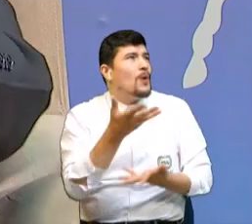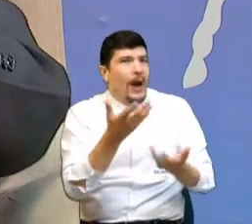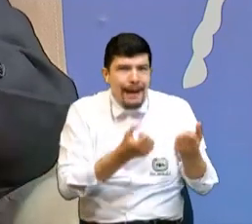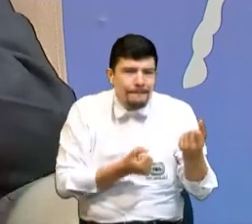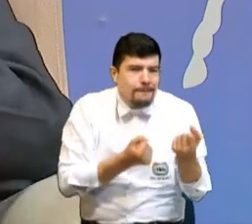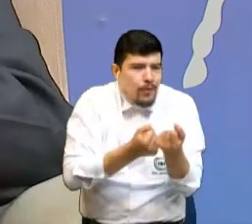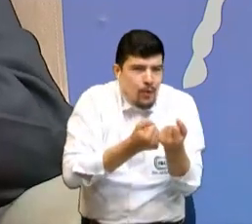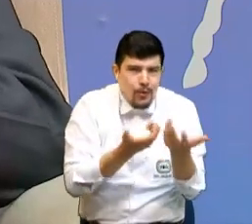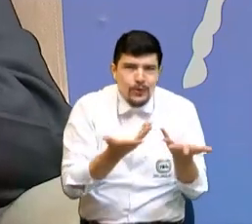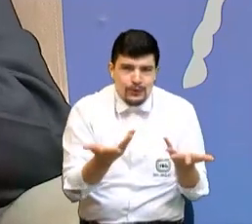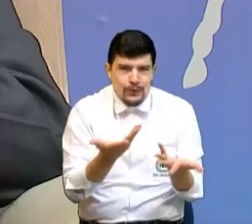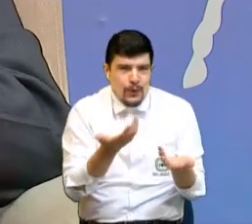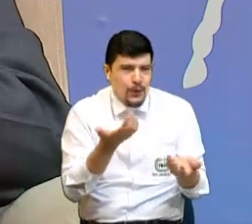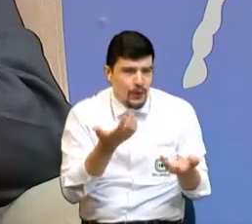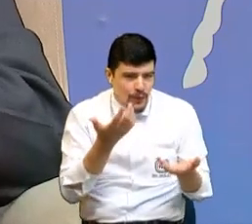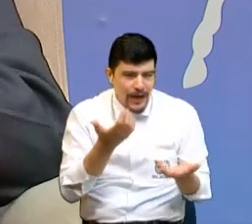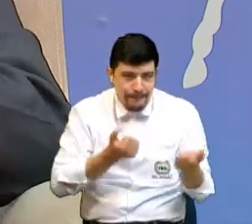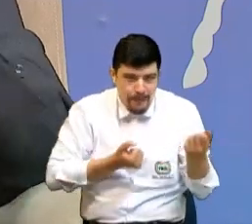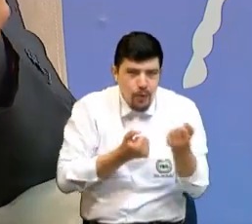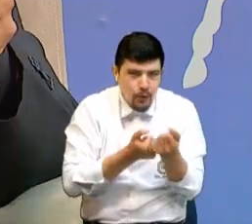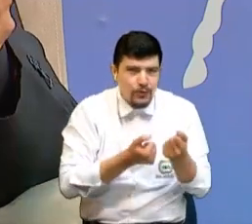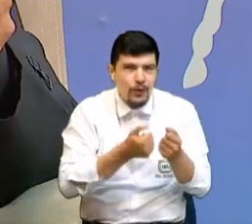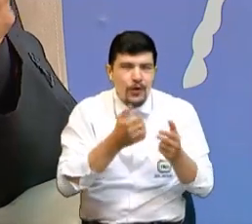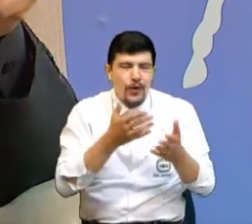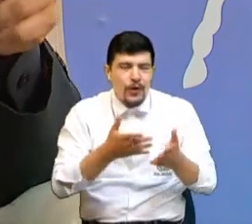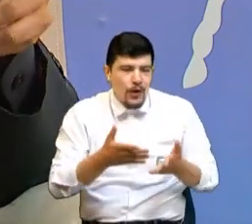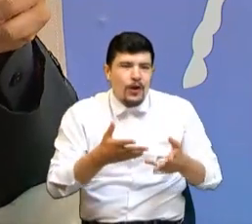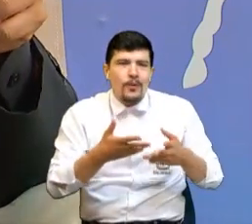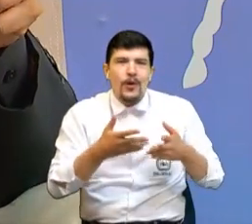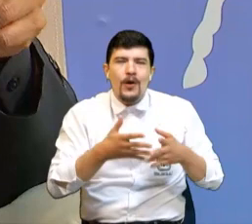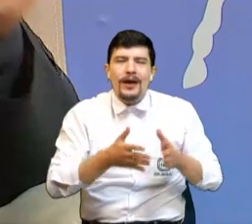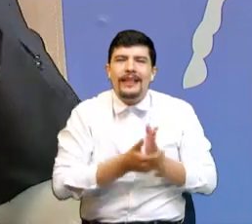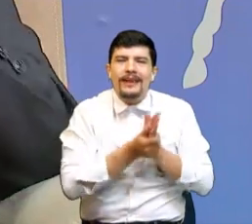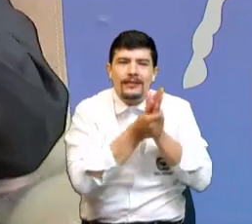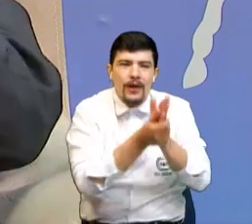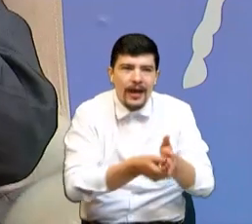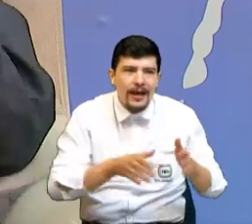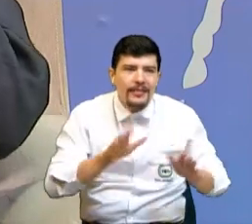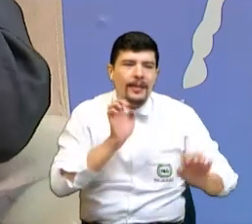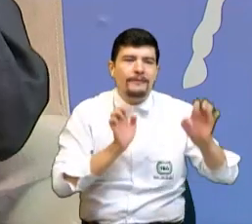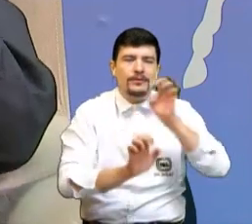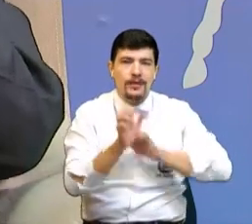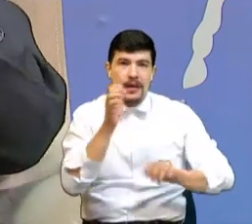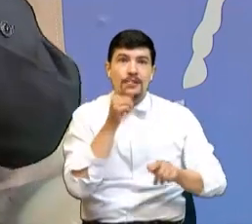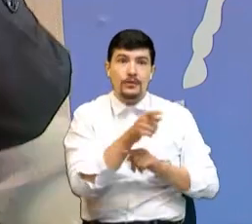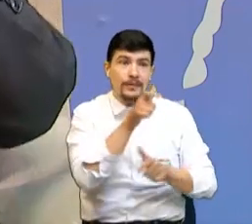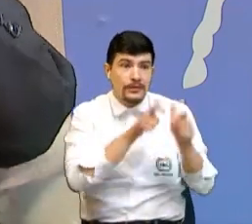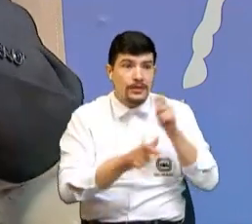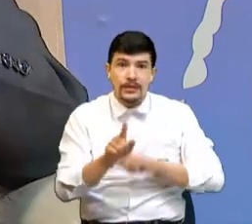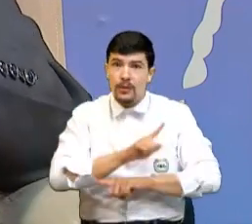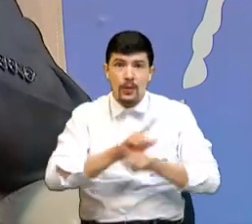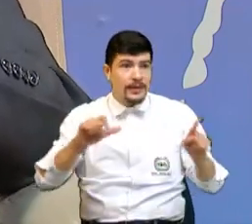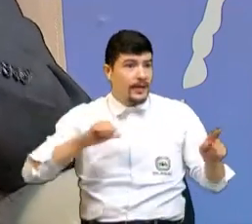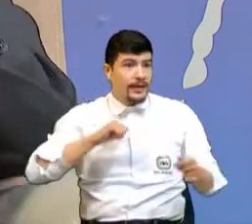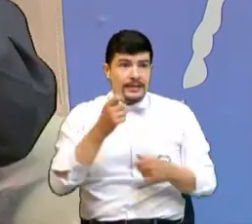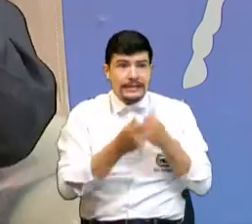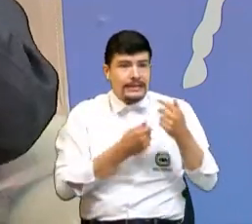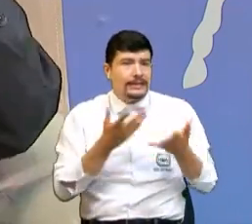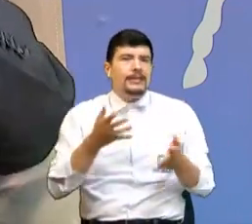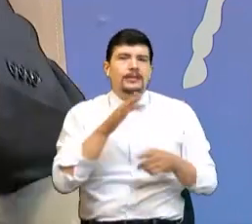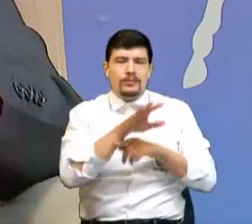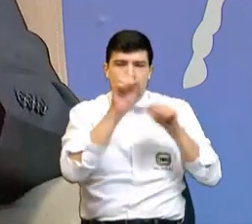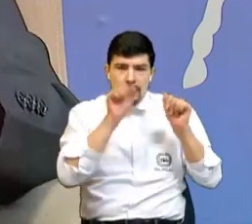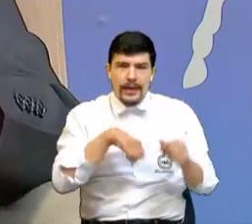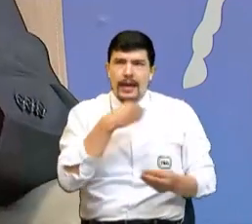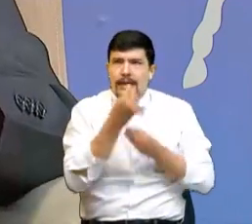reforzar la estructura de la defensoría para asumir los costos cuando las personas carecen de recursos para ejercer